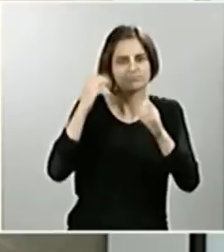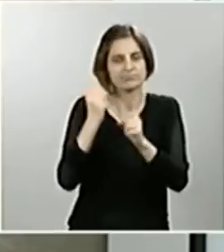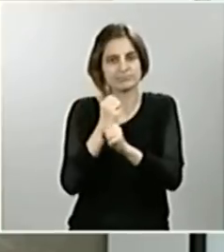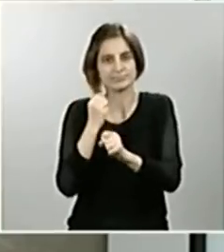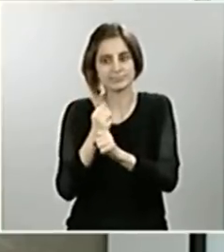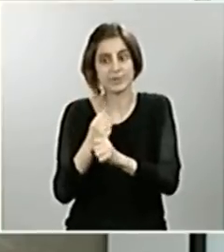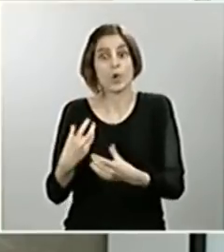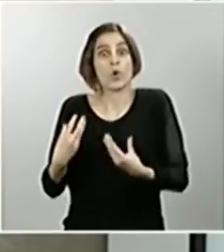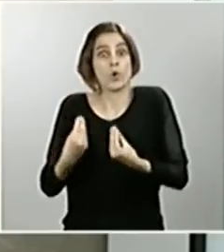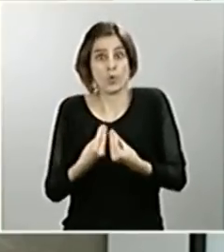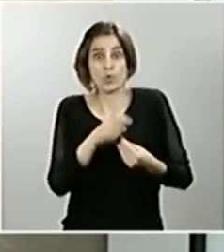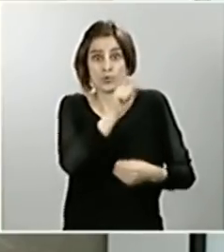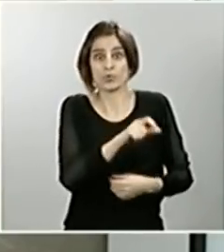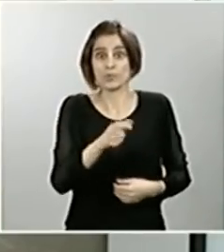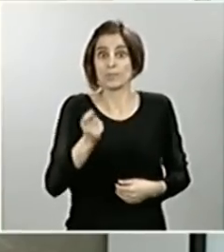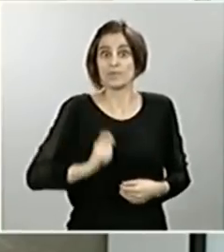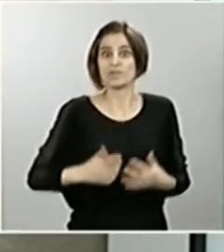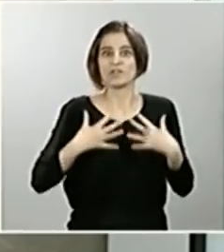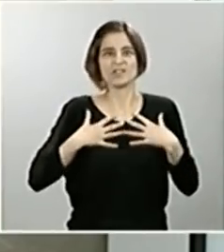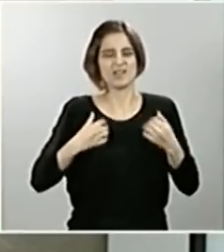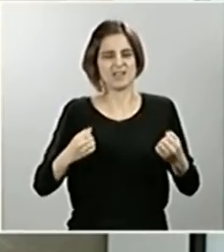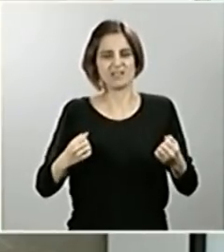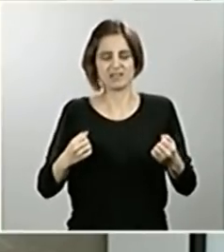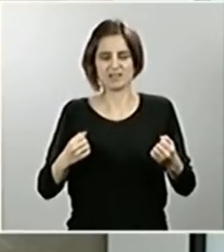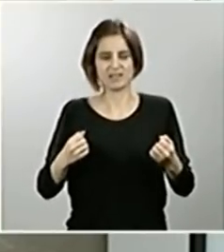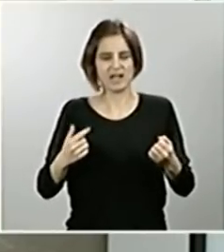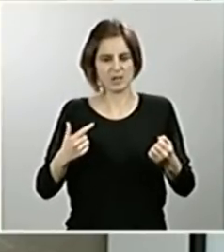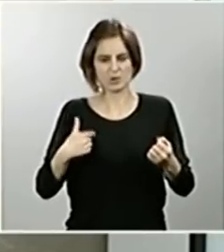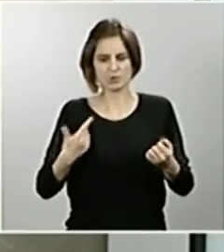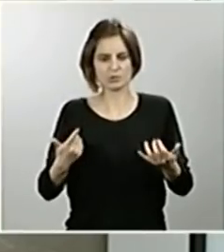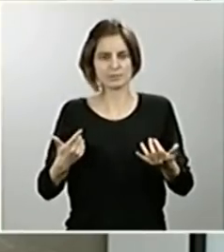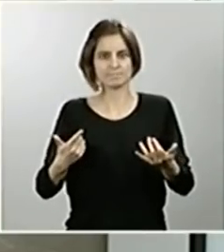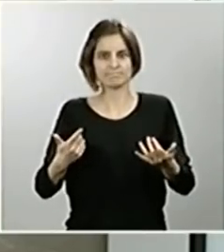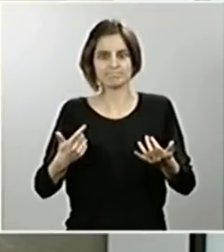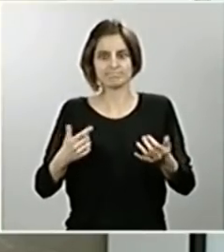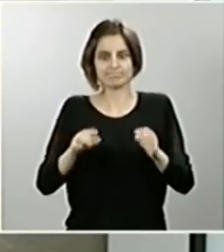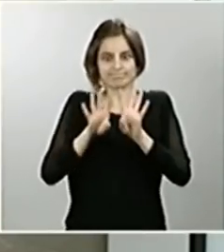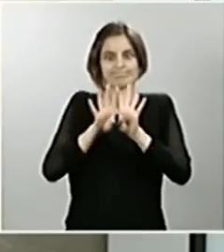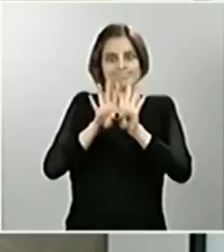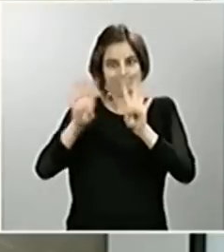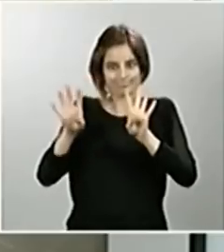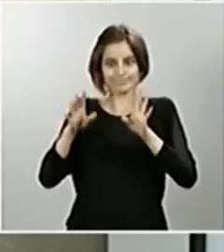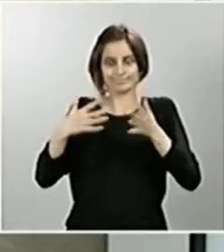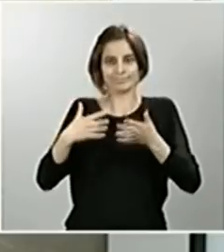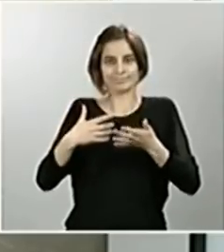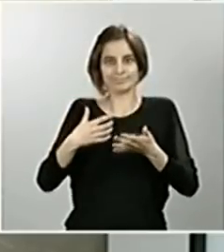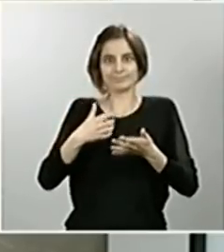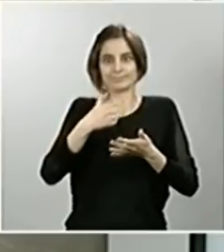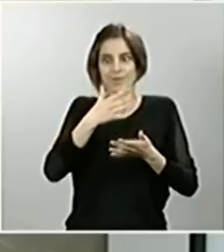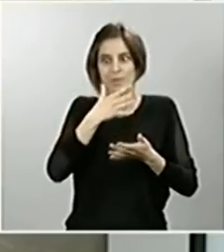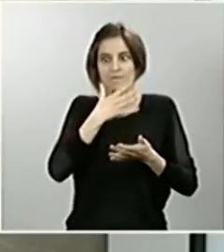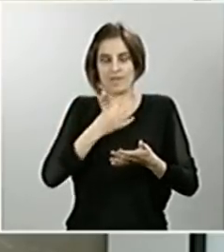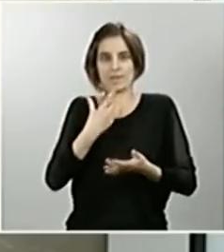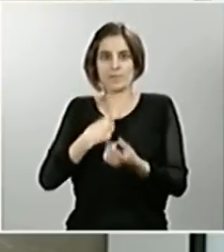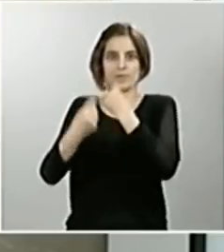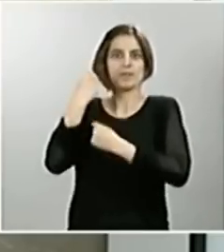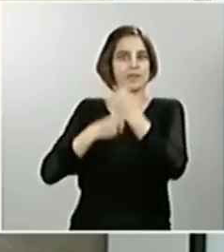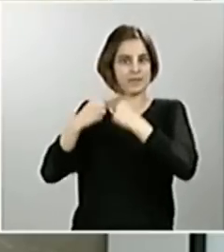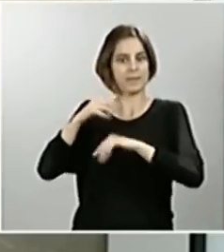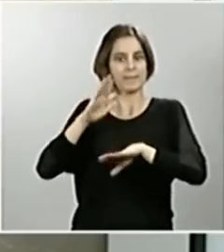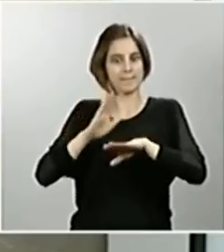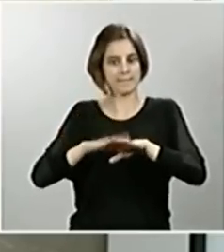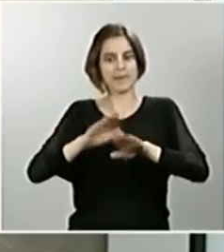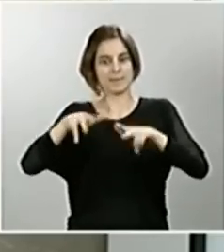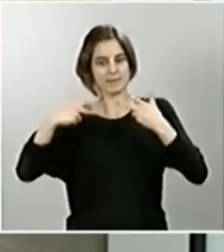corpo para defendernos e para permitir que nosas vidas sigan emergindo. Tambén gracias a eles. O